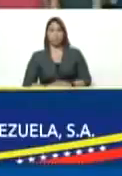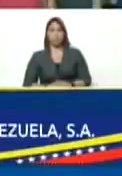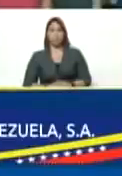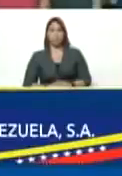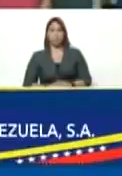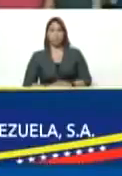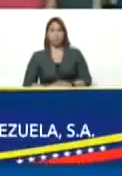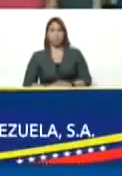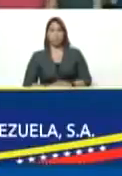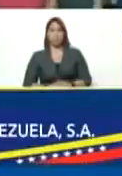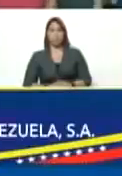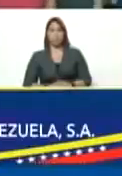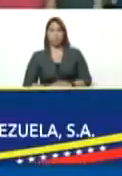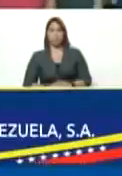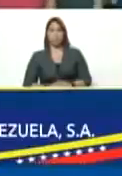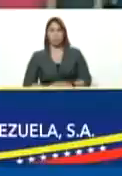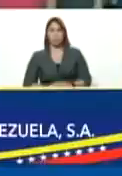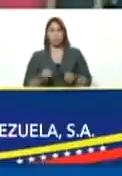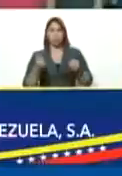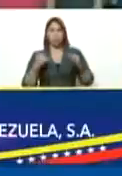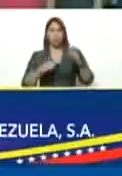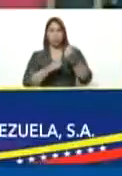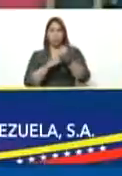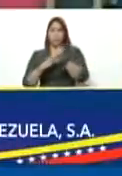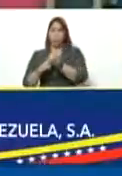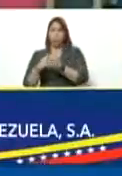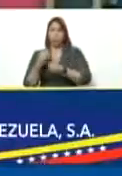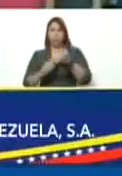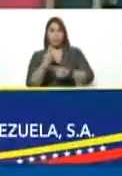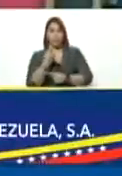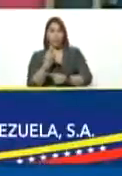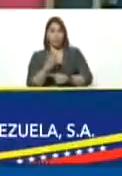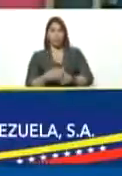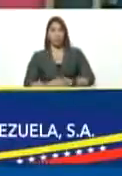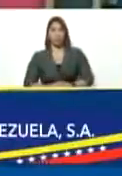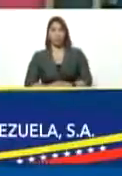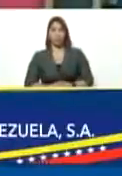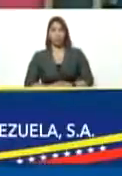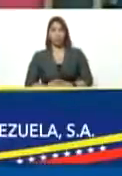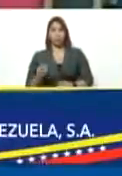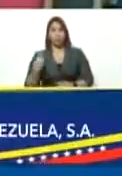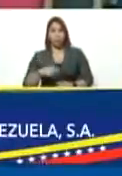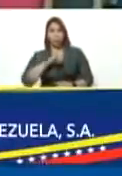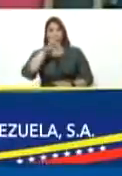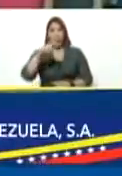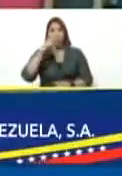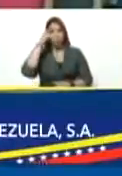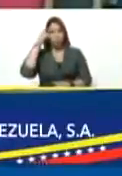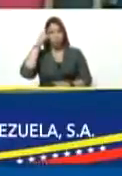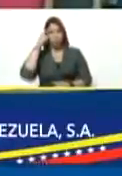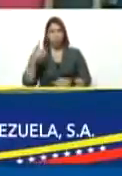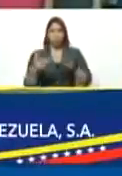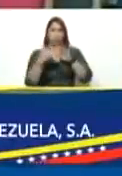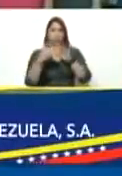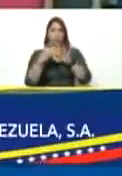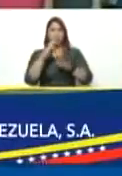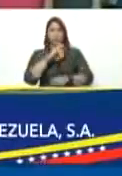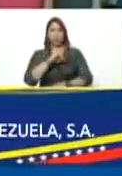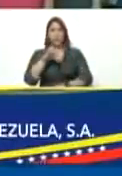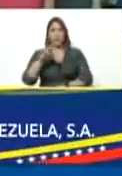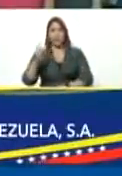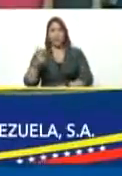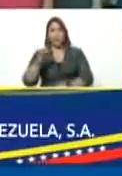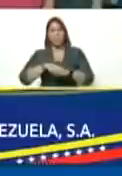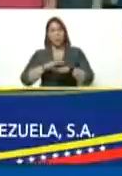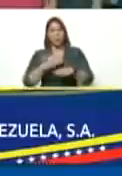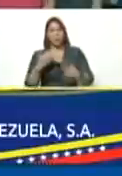Vamos a... ¿Cuánto apoyo le hace falta? Tuvo que llegar a Riaza para hacer el contacto con la CBG. ¿Y por qué la CBG